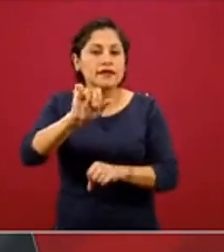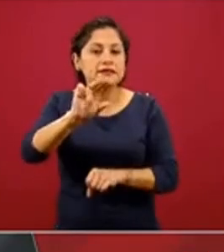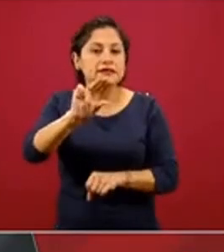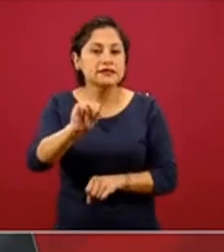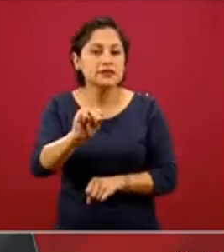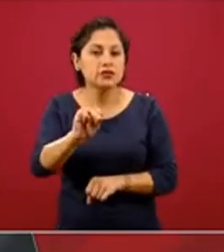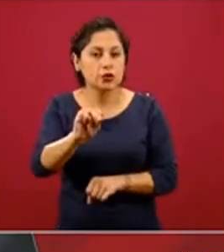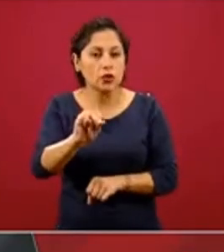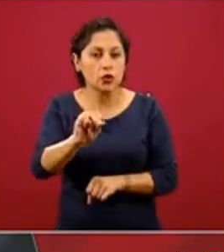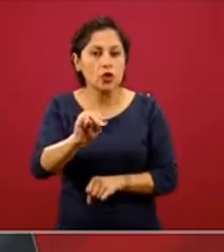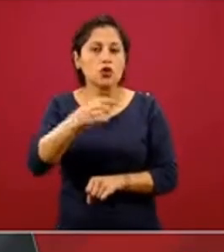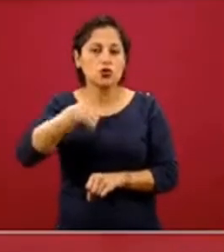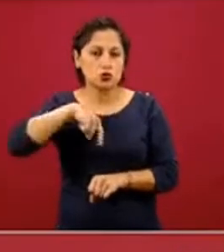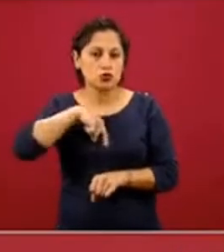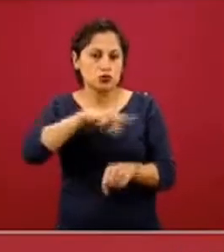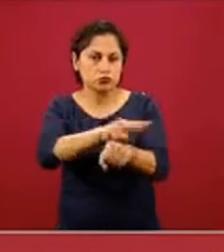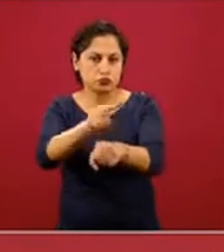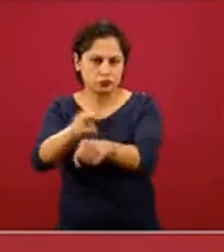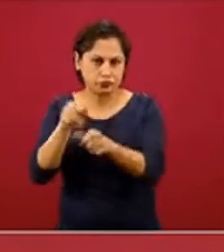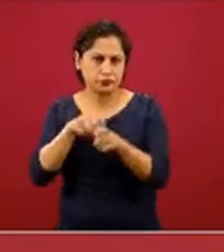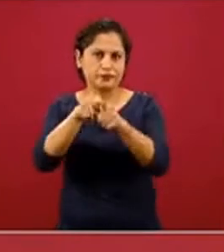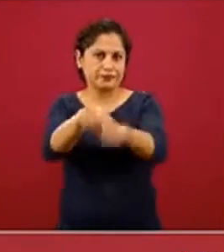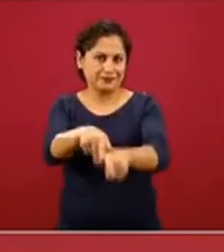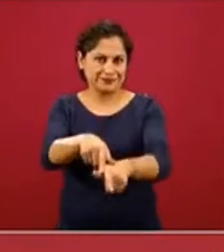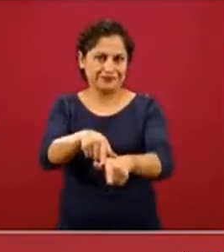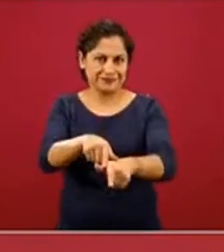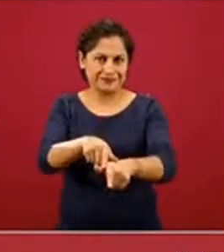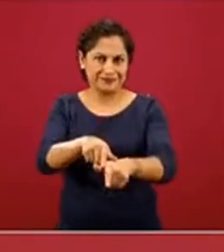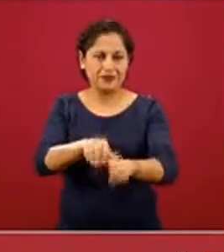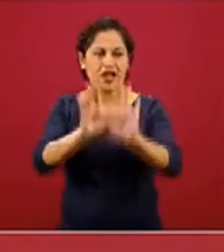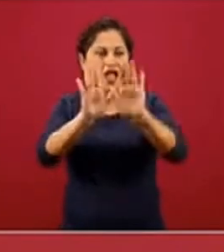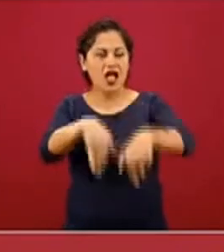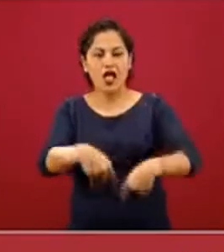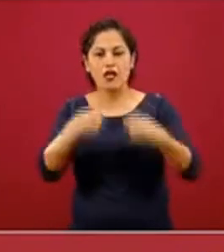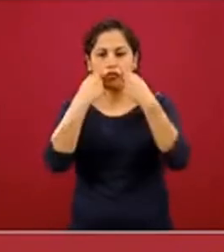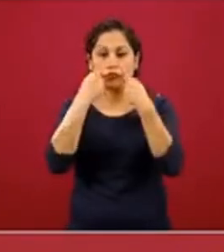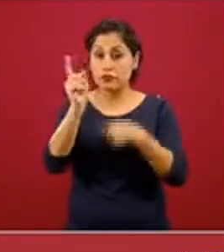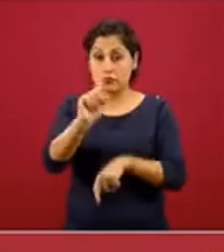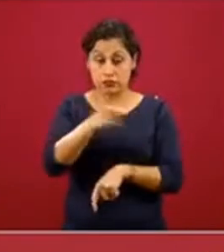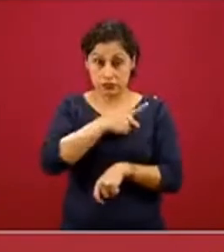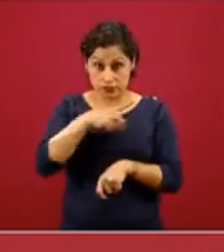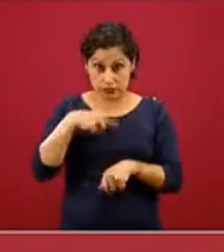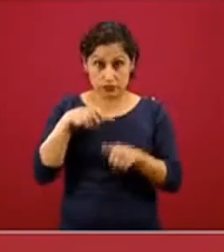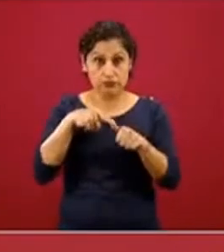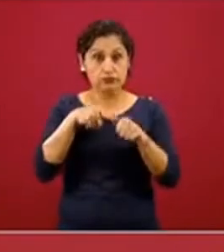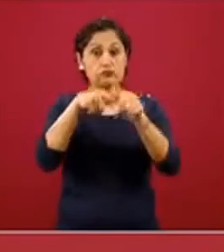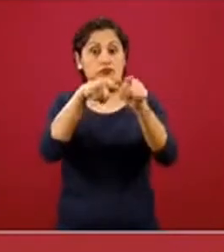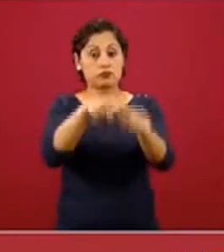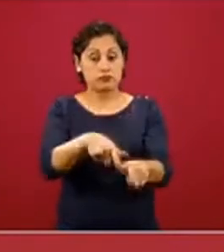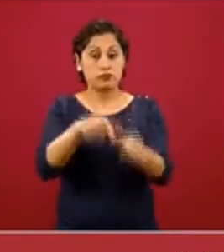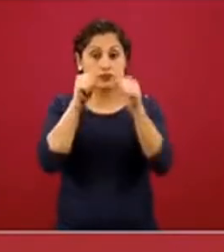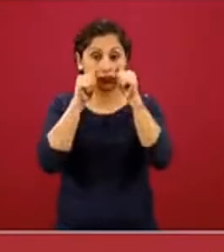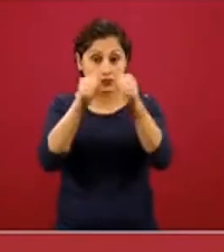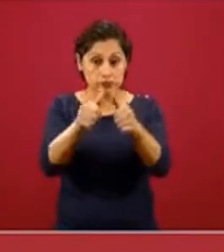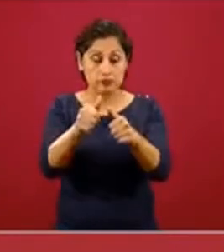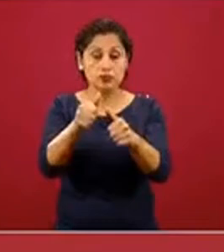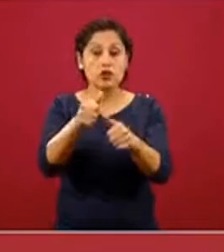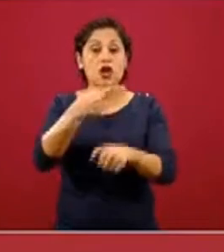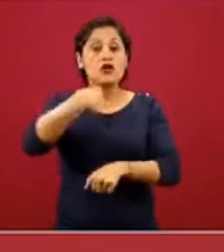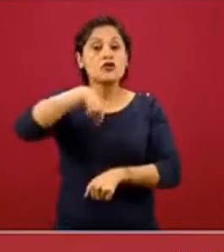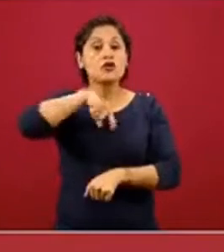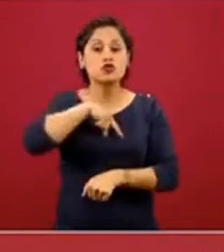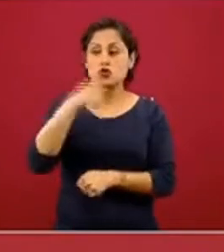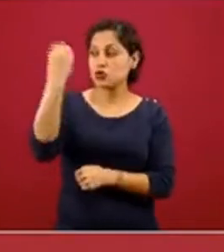importante de vigilancia epidemiológica. La curva epidémica que utilizamos para evaluar el semáforo es